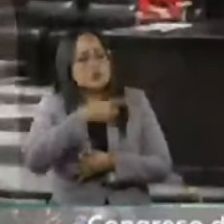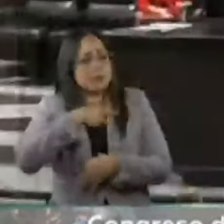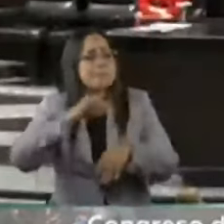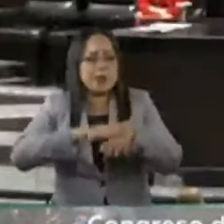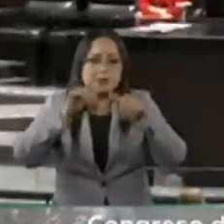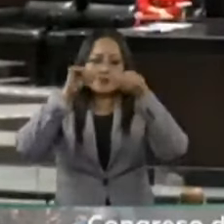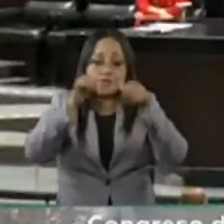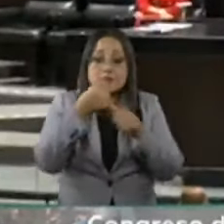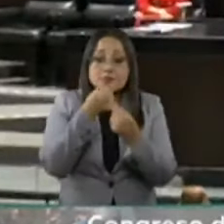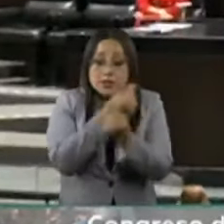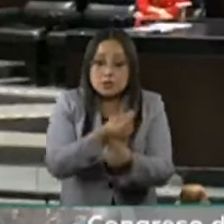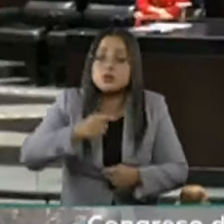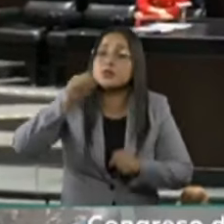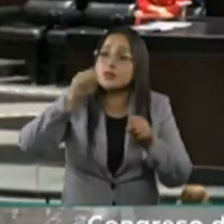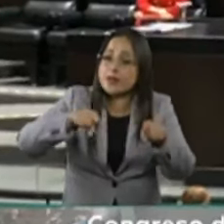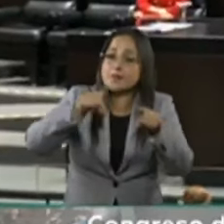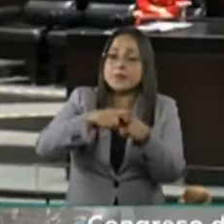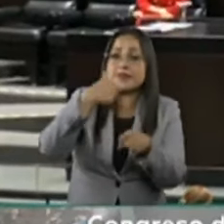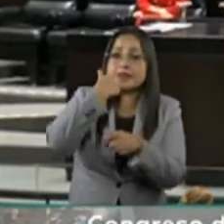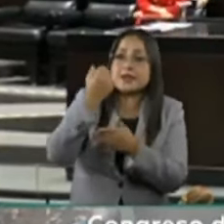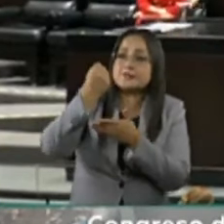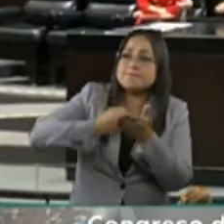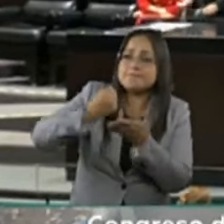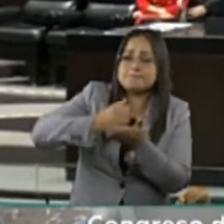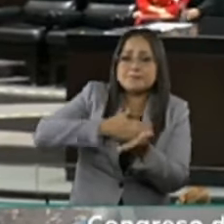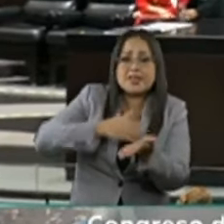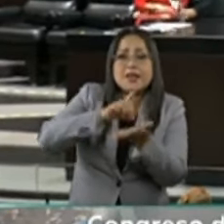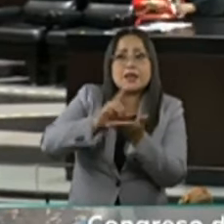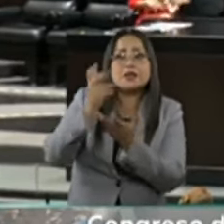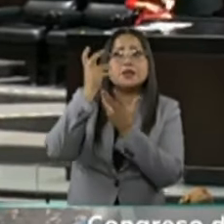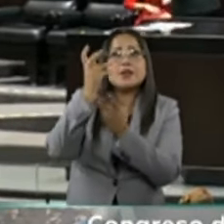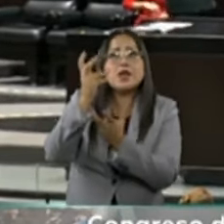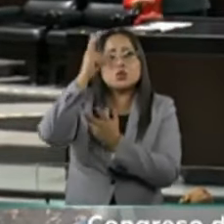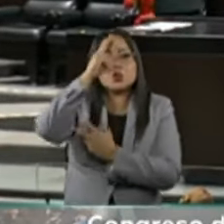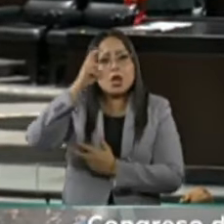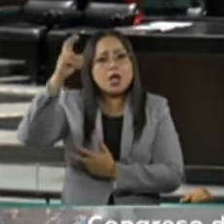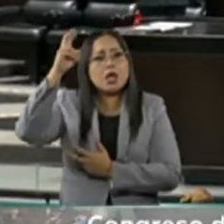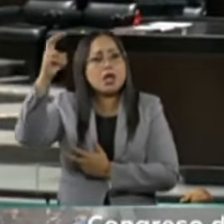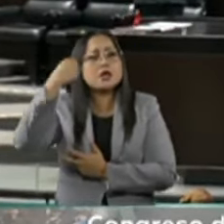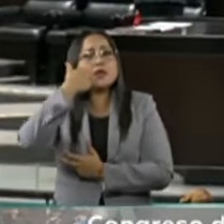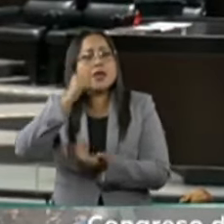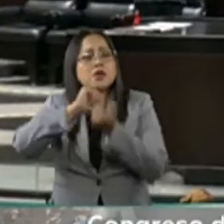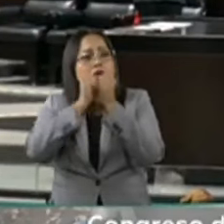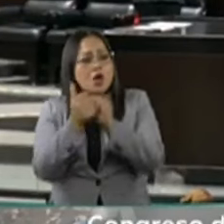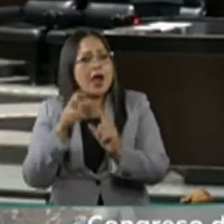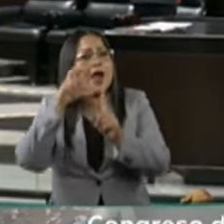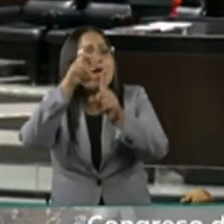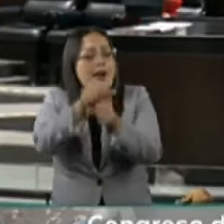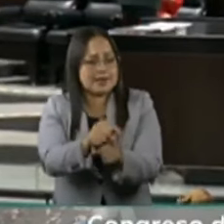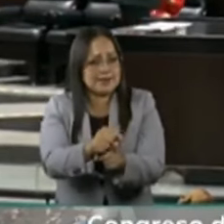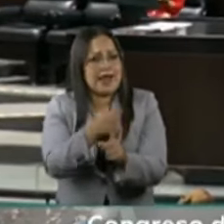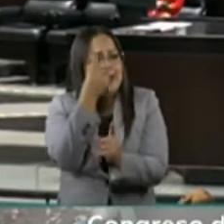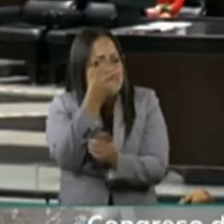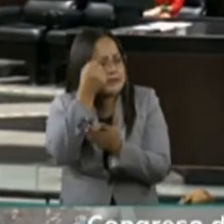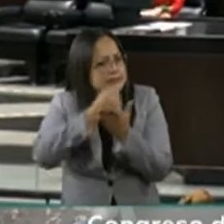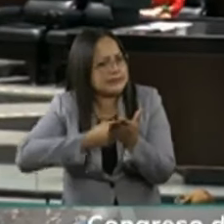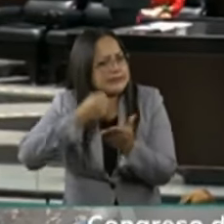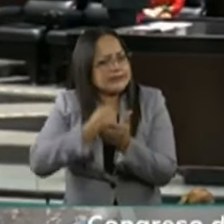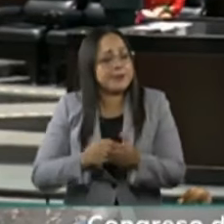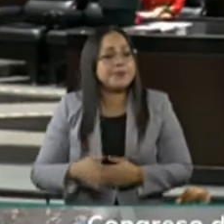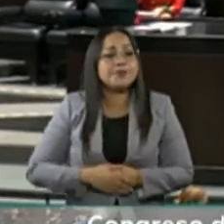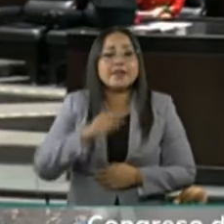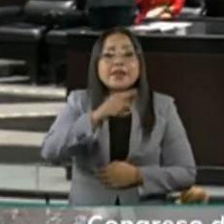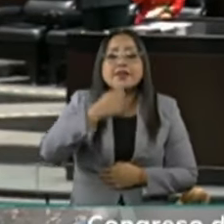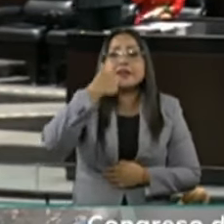Esa niñez también exige hacer valer su derecho a soñar y a que esos sueños se puedan hacer realidad. Sueños